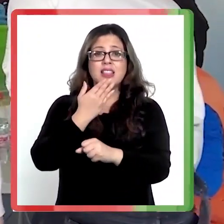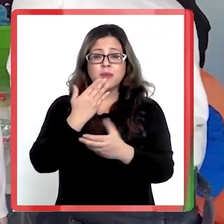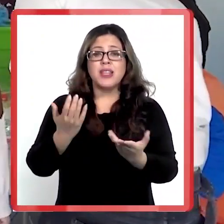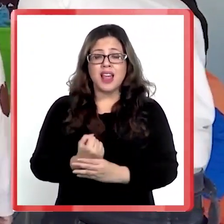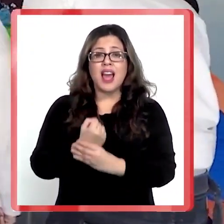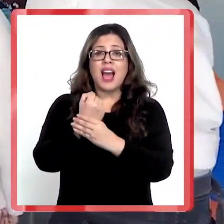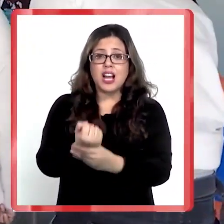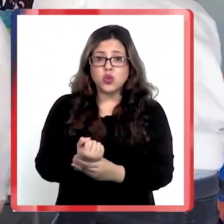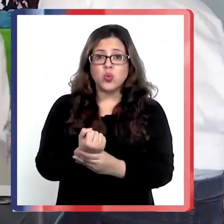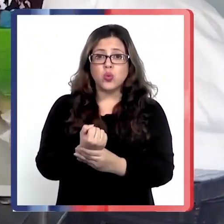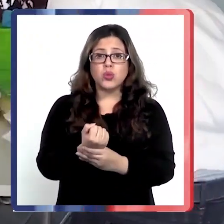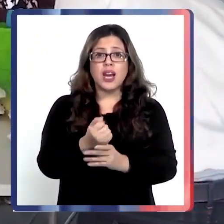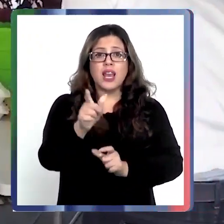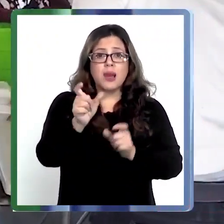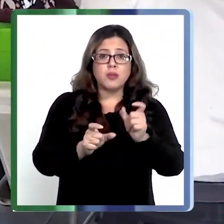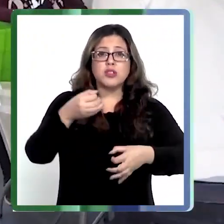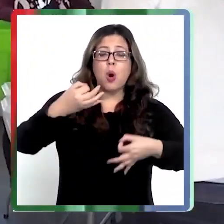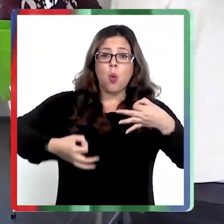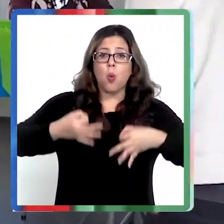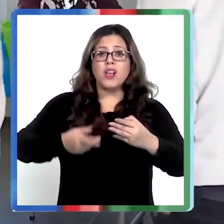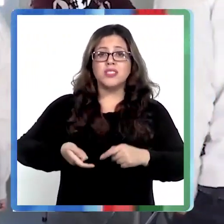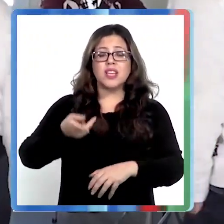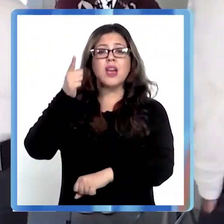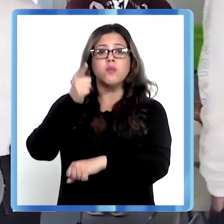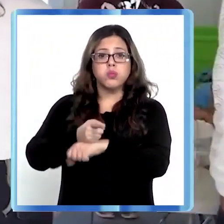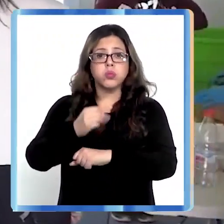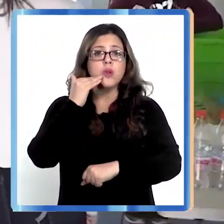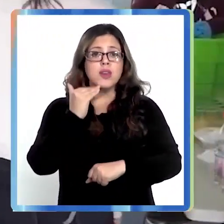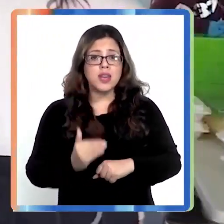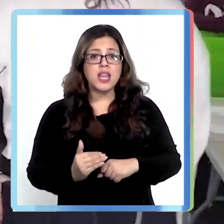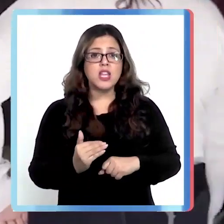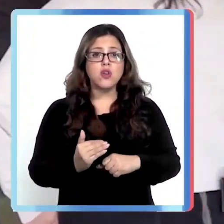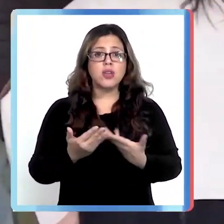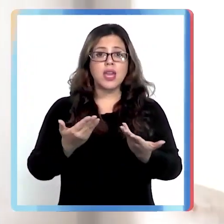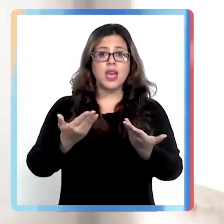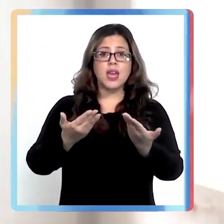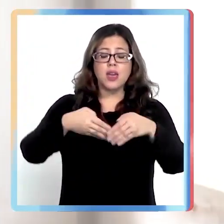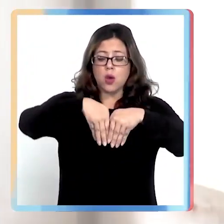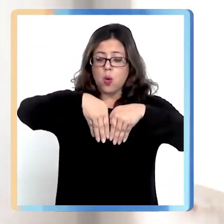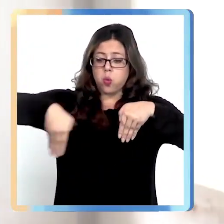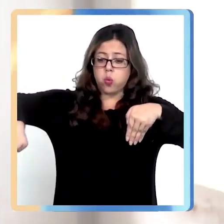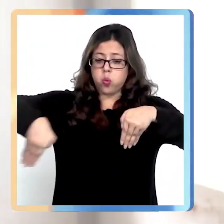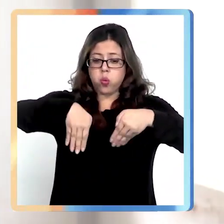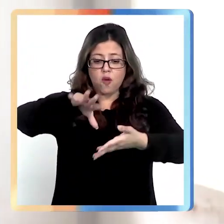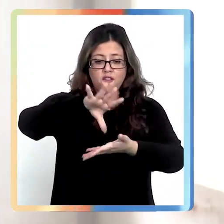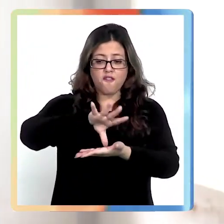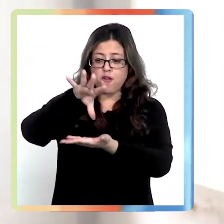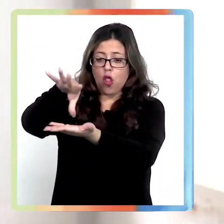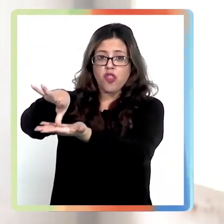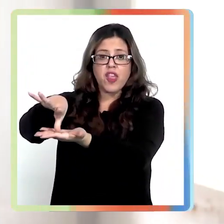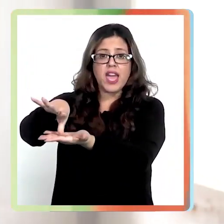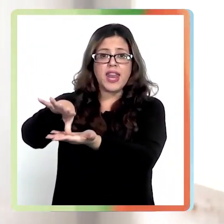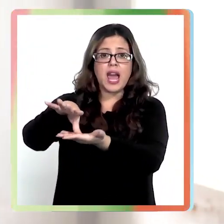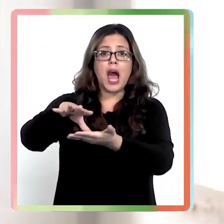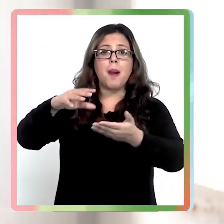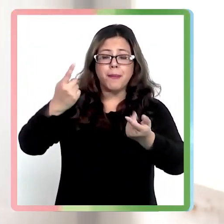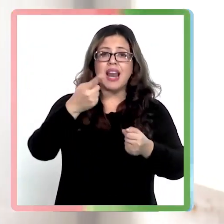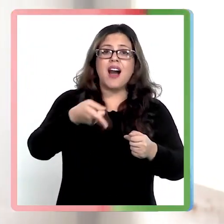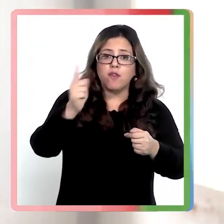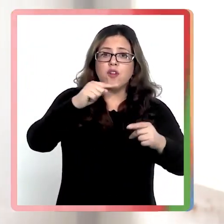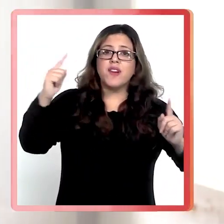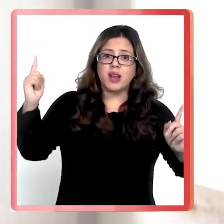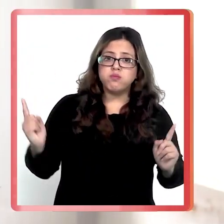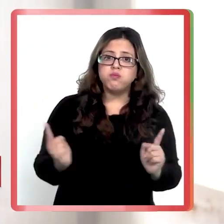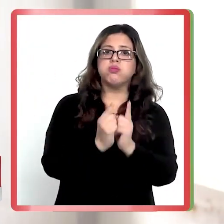el vacío que teníamos los jueces cuando ordenábamos que un niño permaneciera en frontera para su reunificación. Por ejemplo, estaban